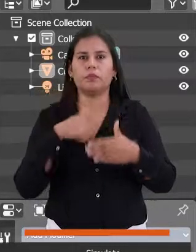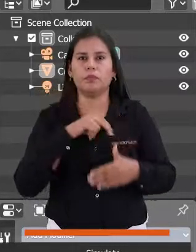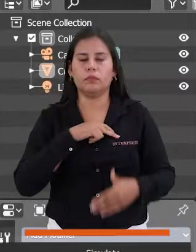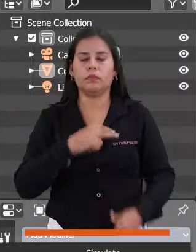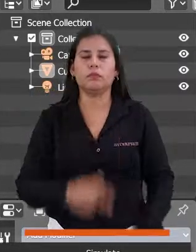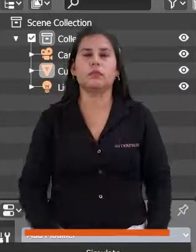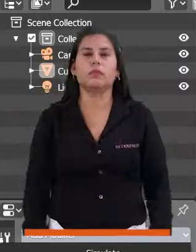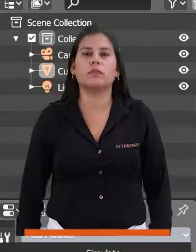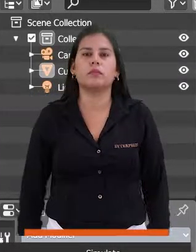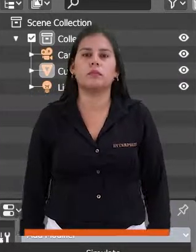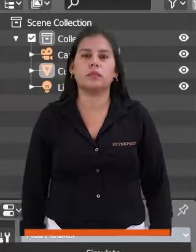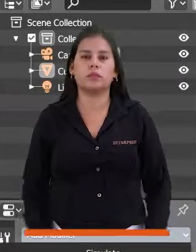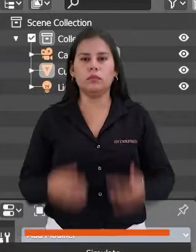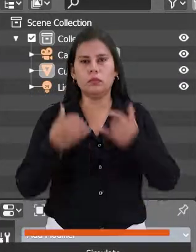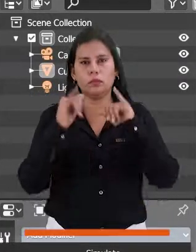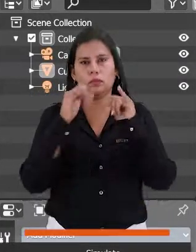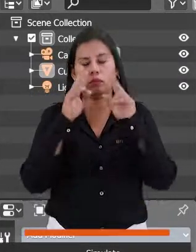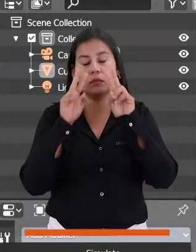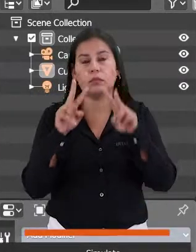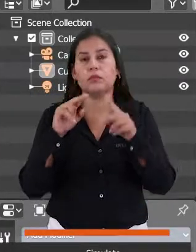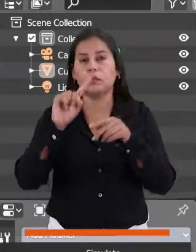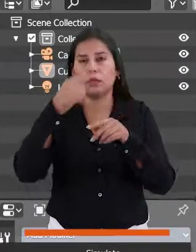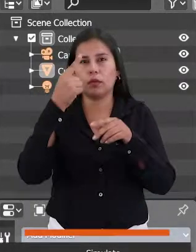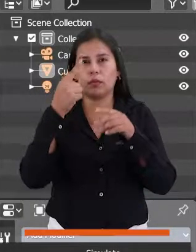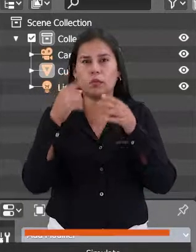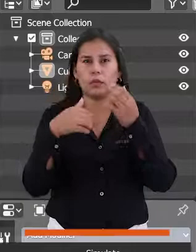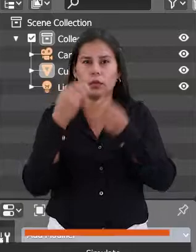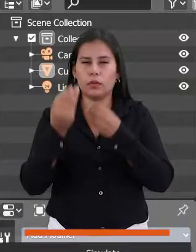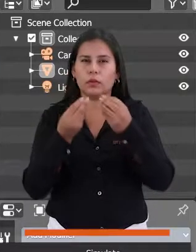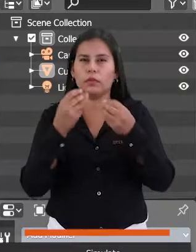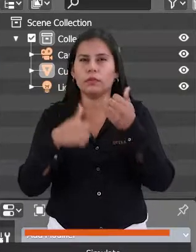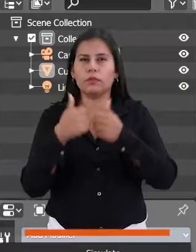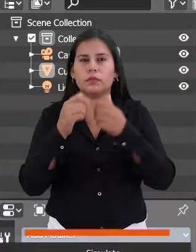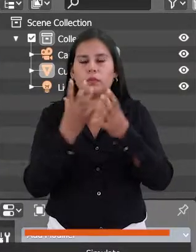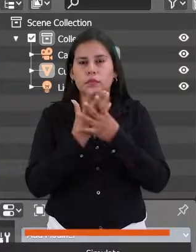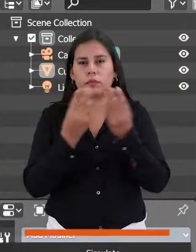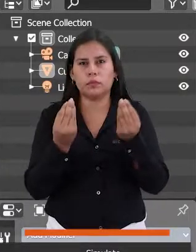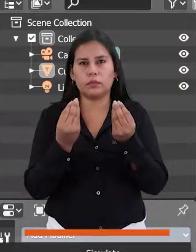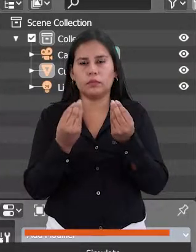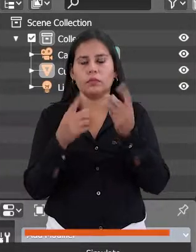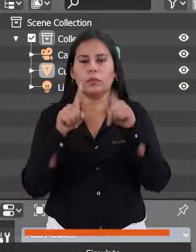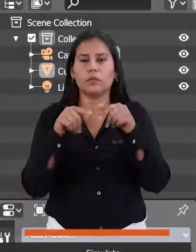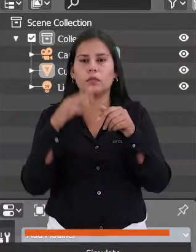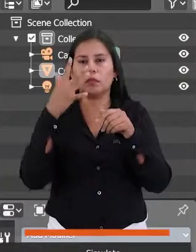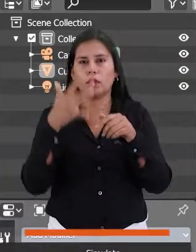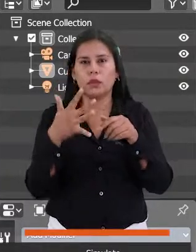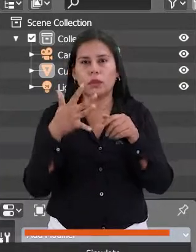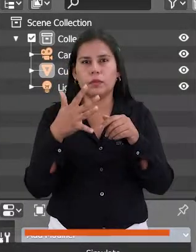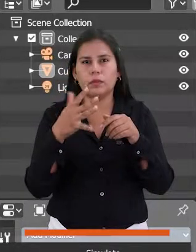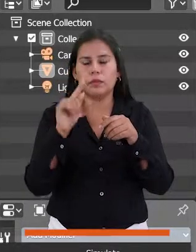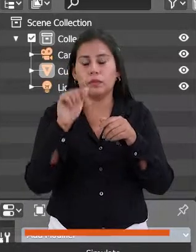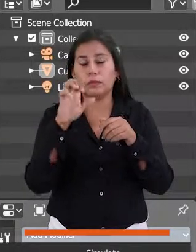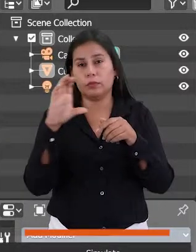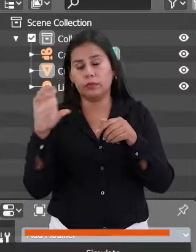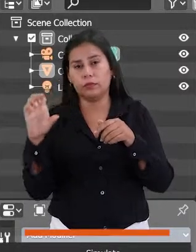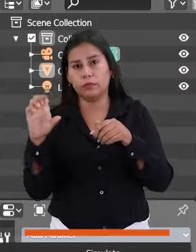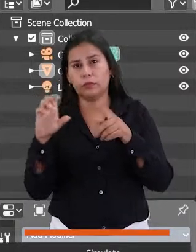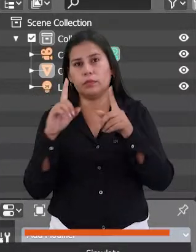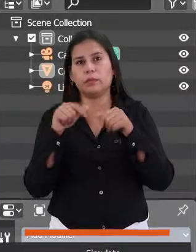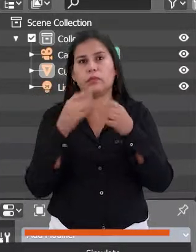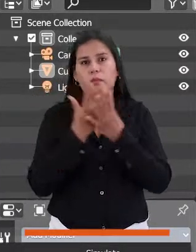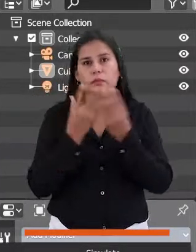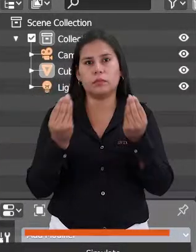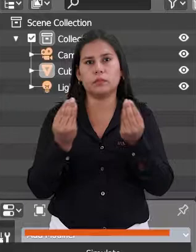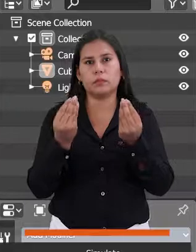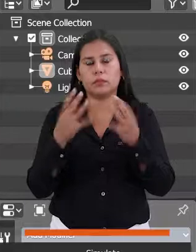iniciar, ¿sí? Entonces vamos a ver un primer modificador, que es el Subdivision Surface o